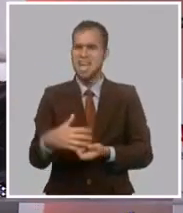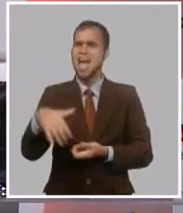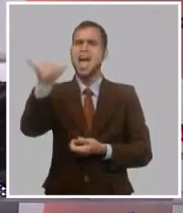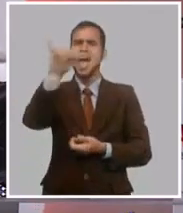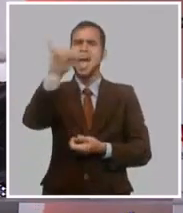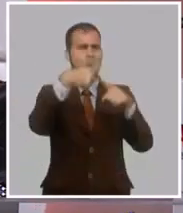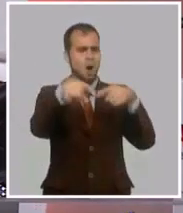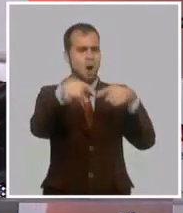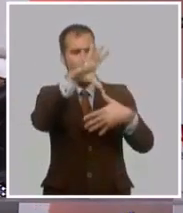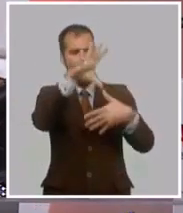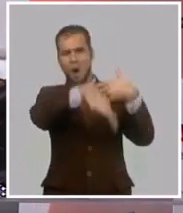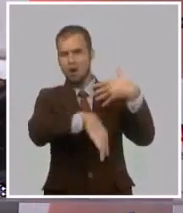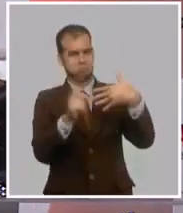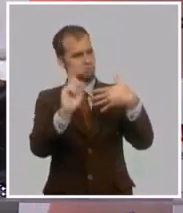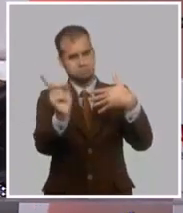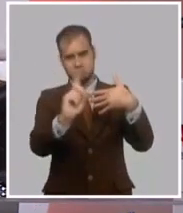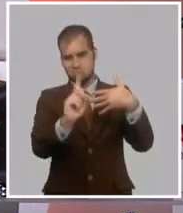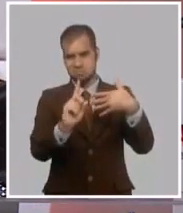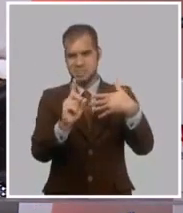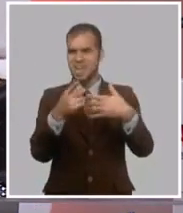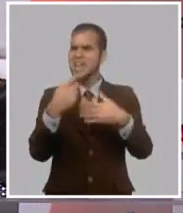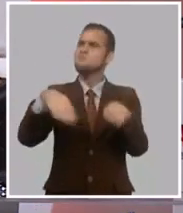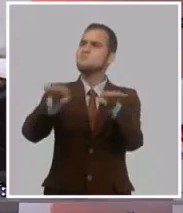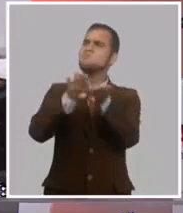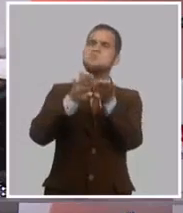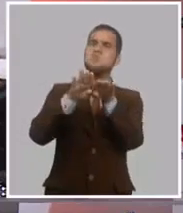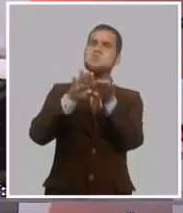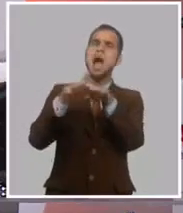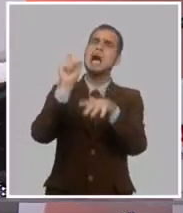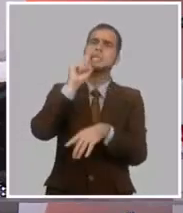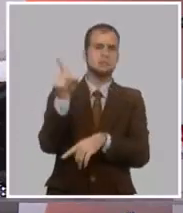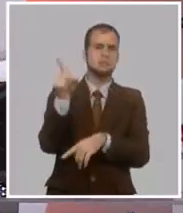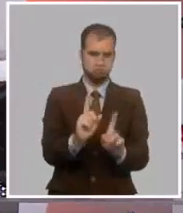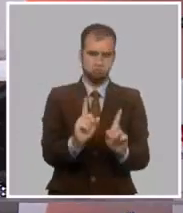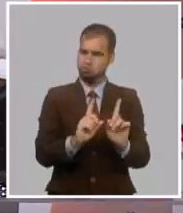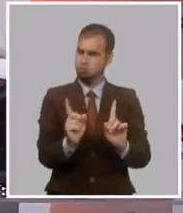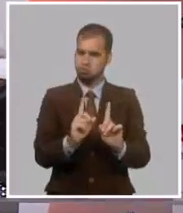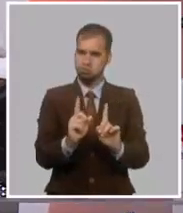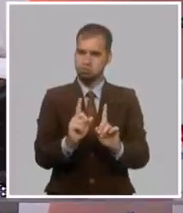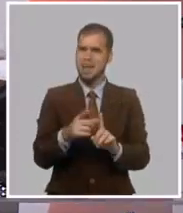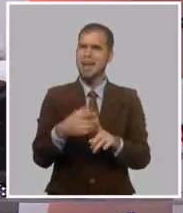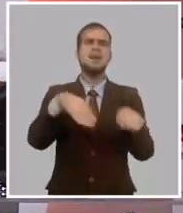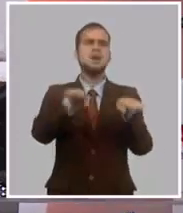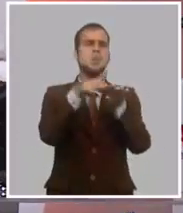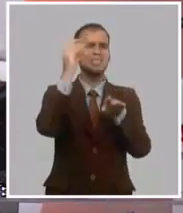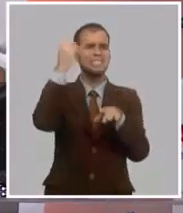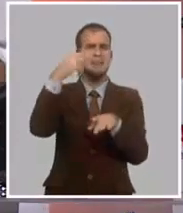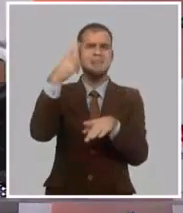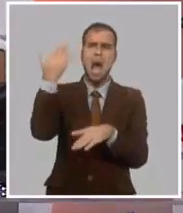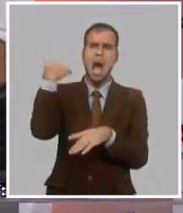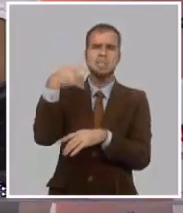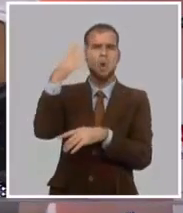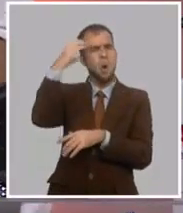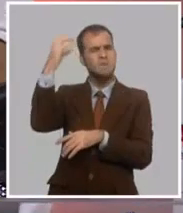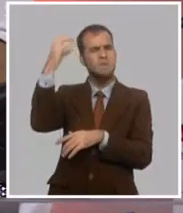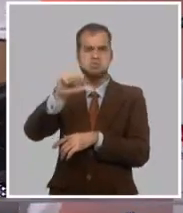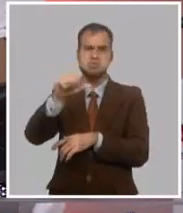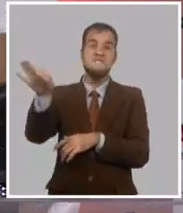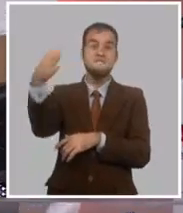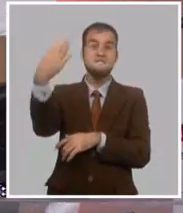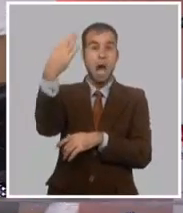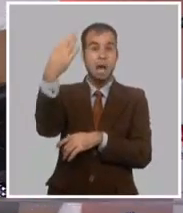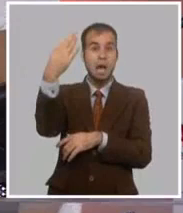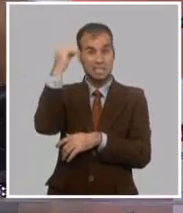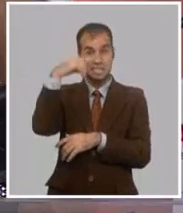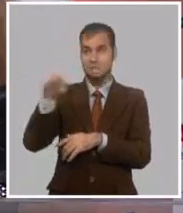siquiera como la propia República Norteamericana, ni siquiera como la propia República Francesa de la época, sobre las cuales estas dos,